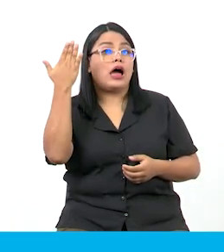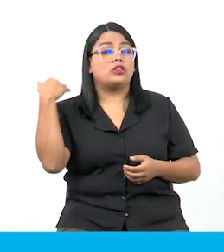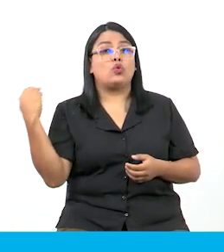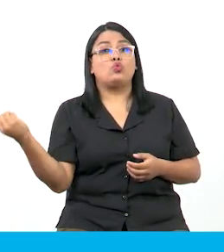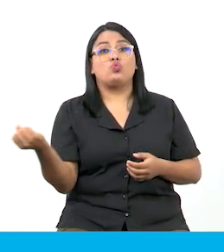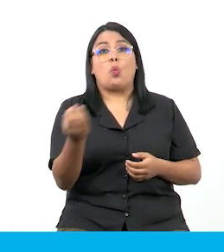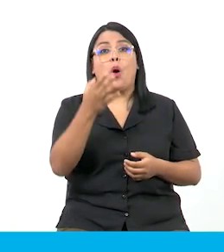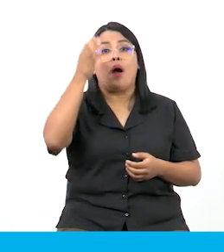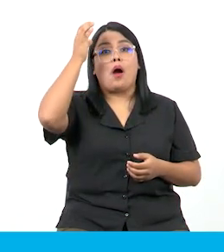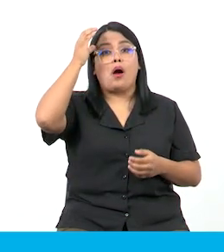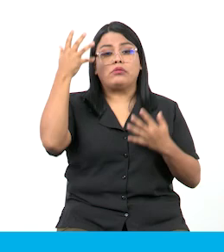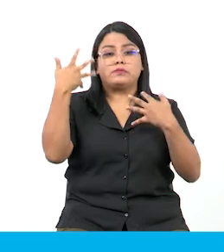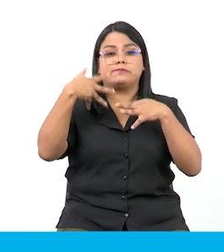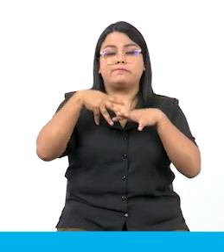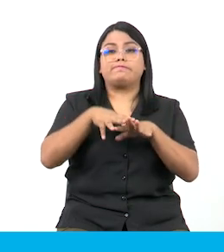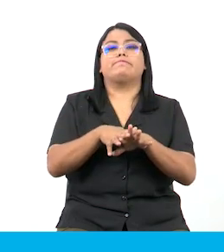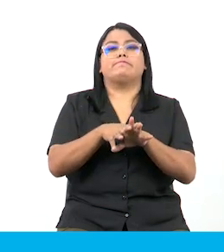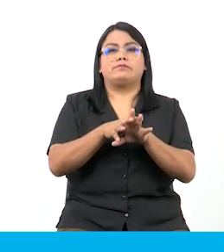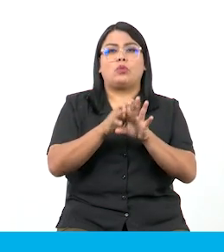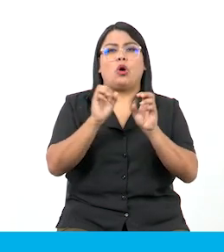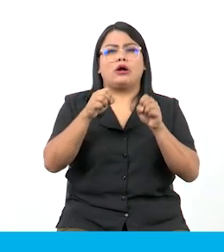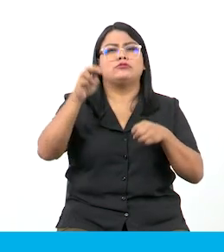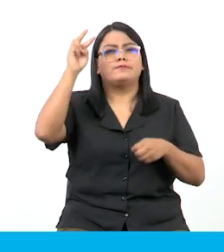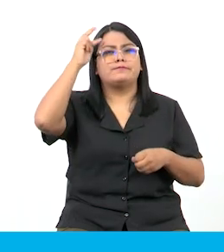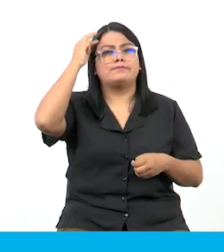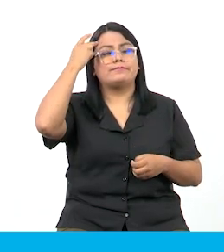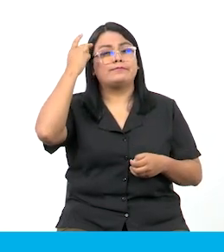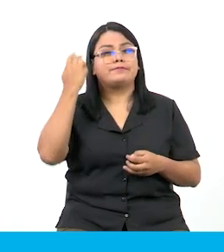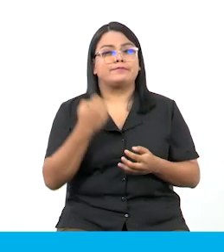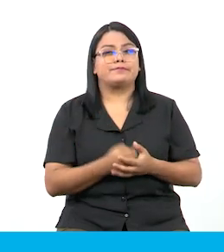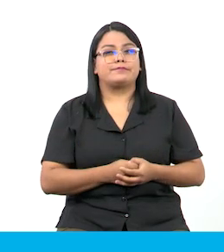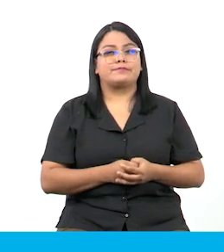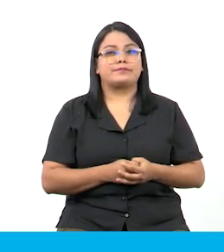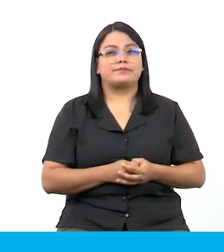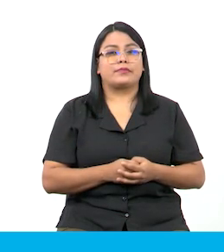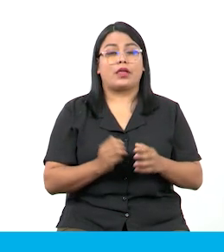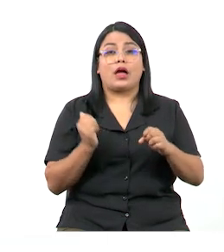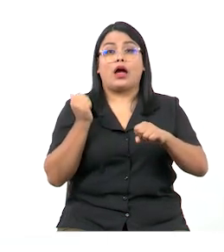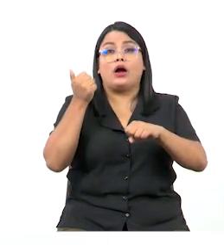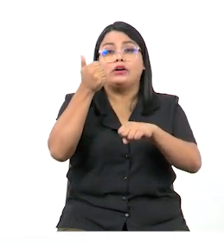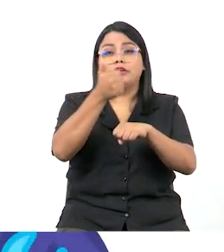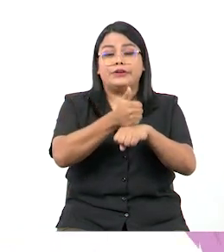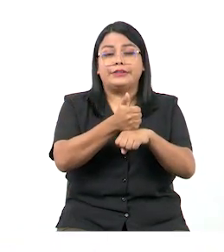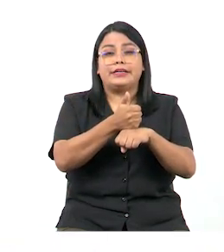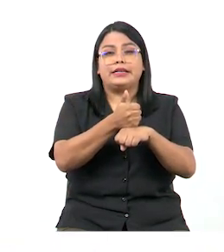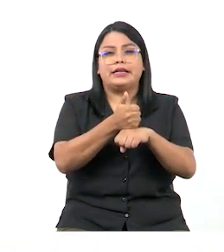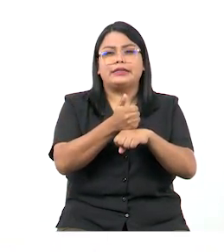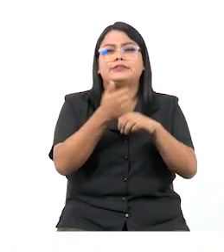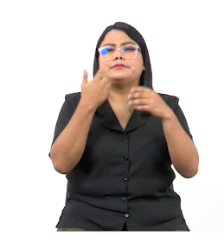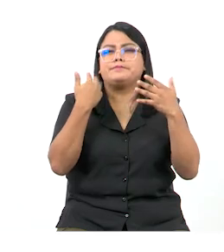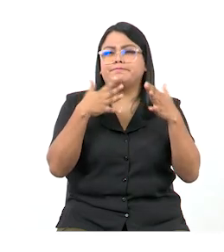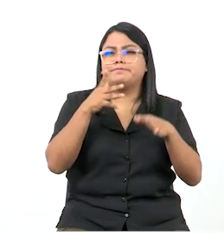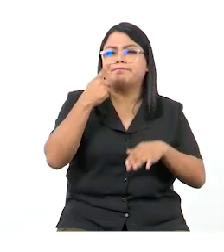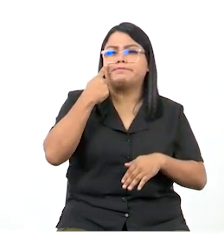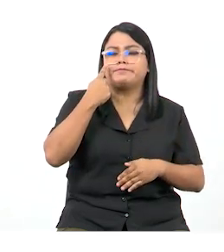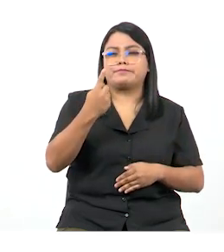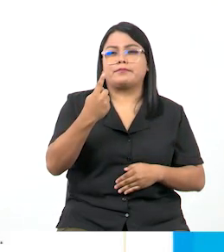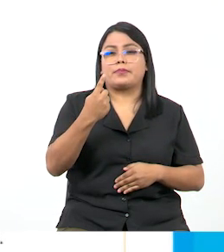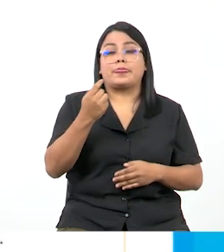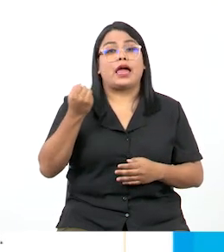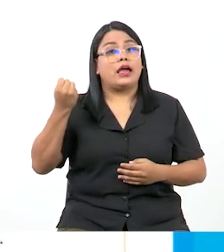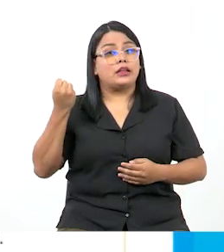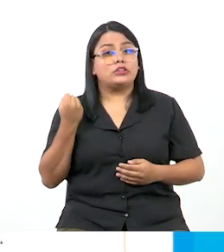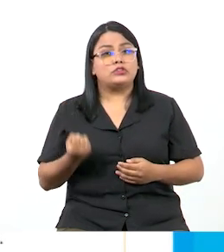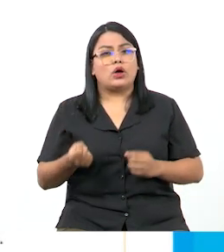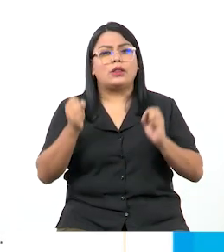saberes previos con el nuevo conocimiento para que el aprendizaje sea significativo. Consolidación.